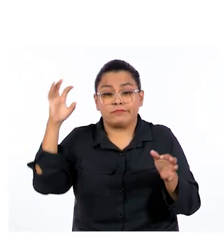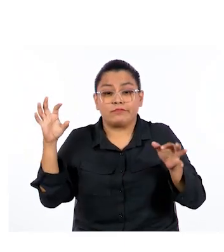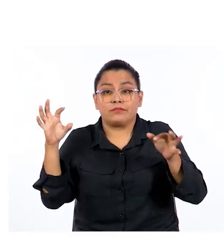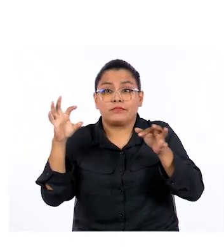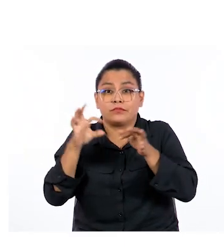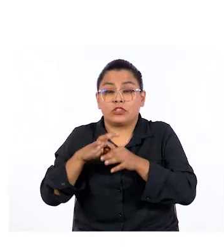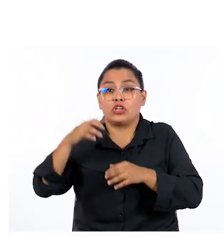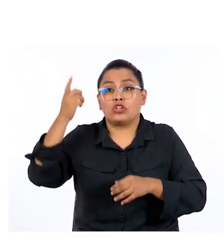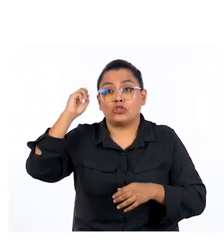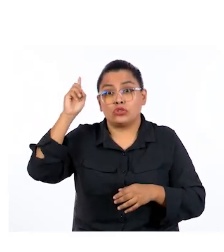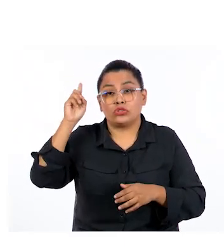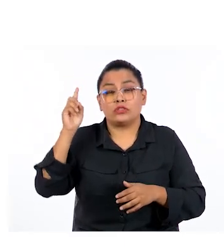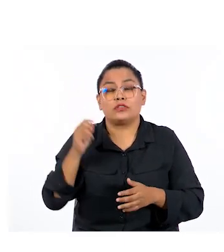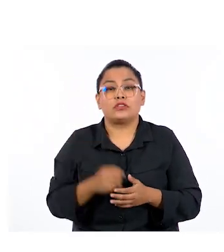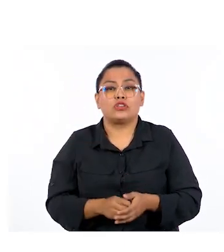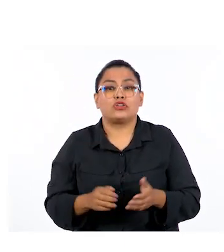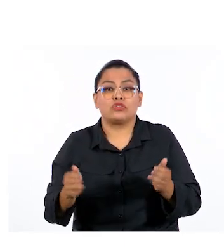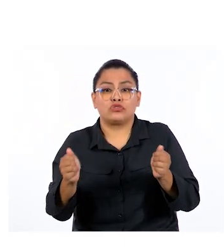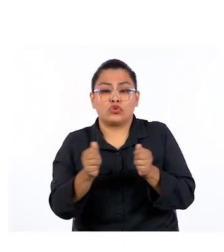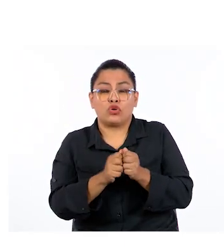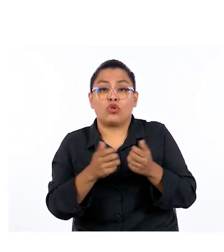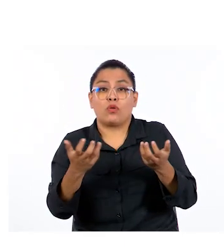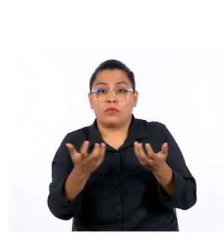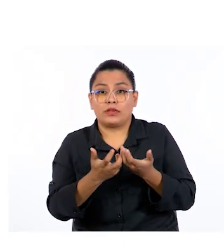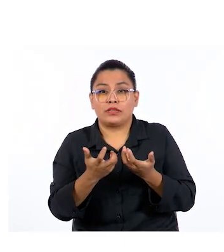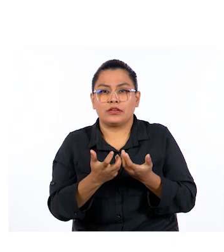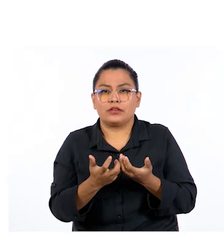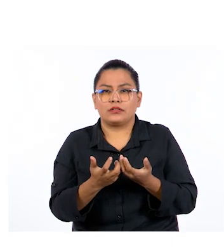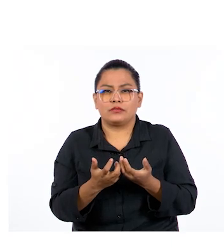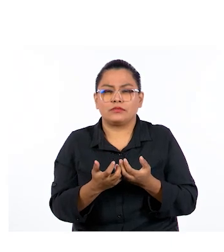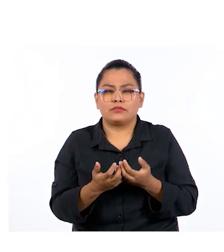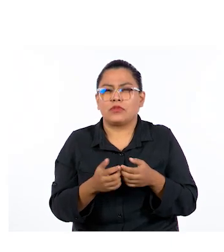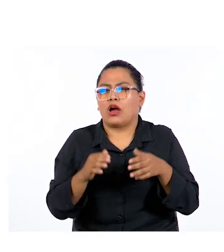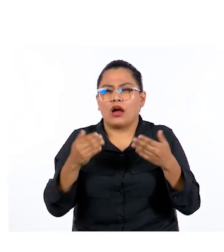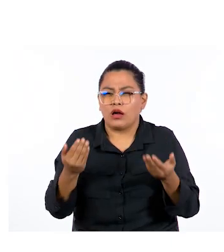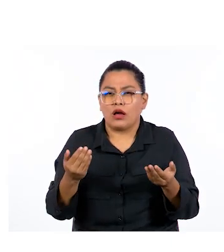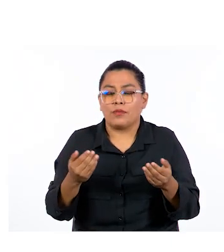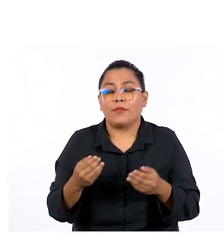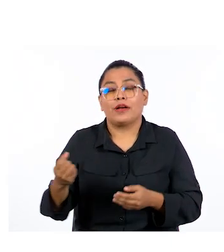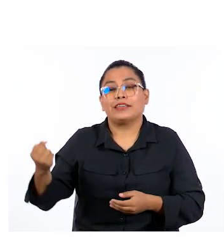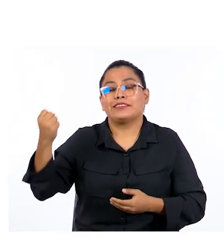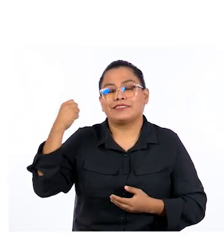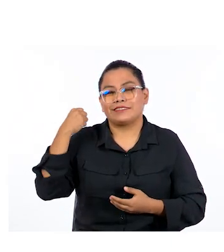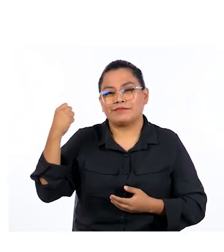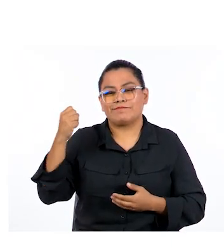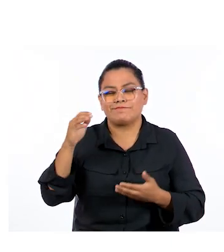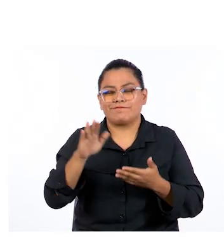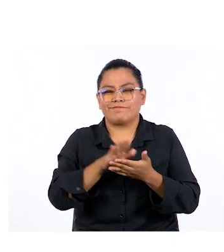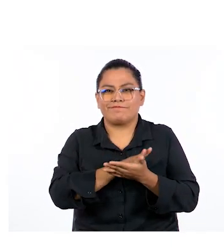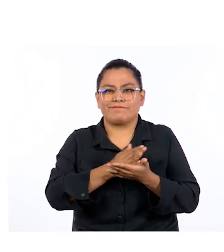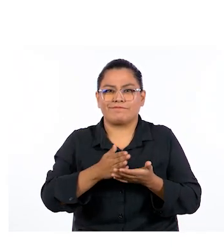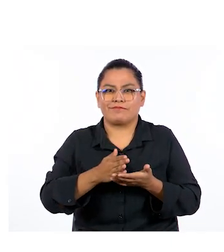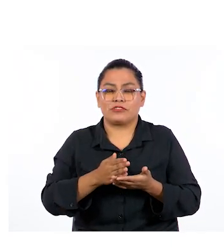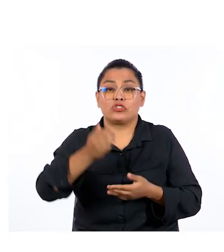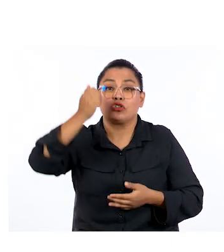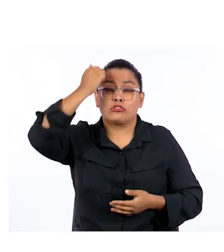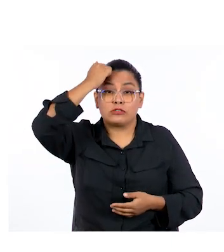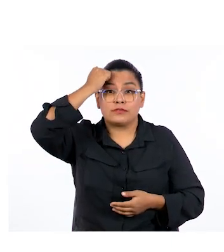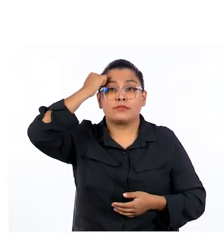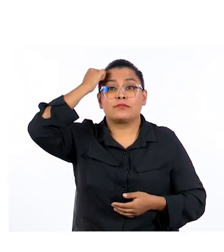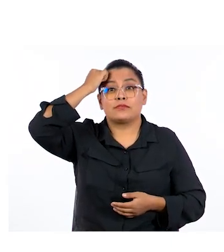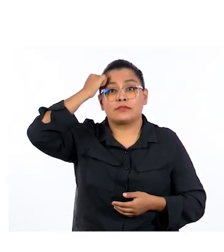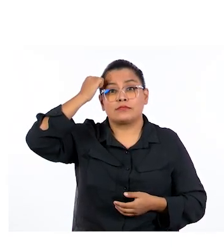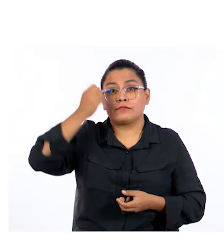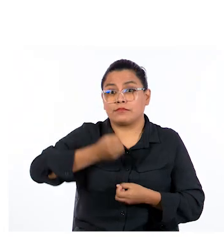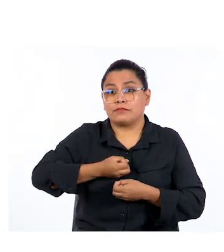pares. Para fijar estos conocimientos, es importante compartir lo que se está aprendiendo. Para conseguir esto